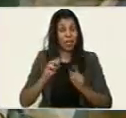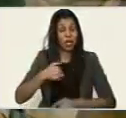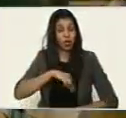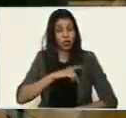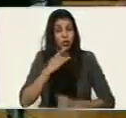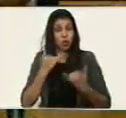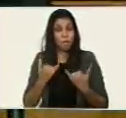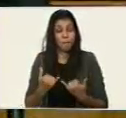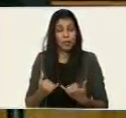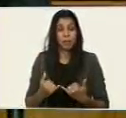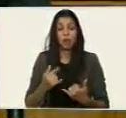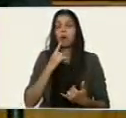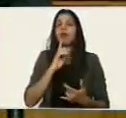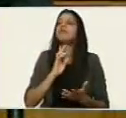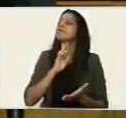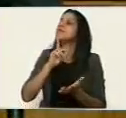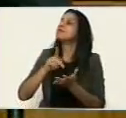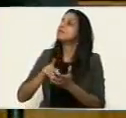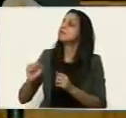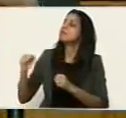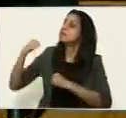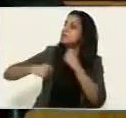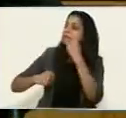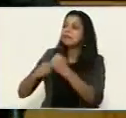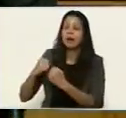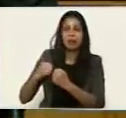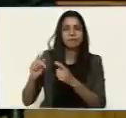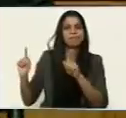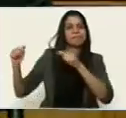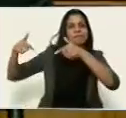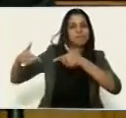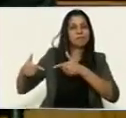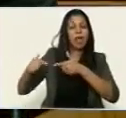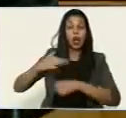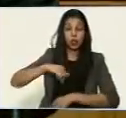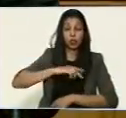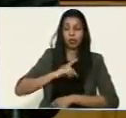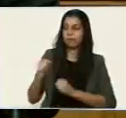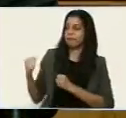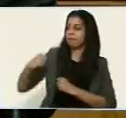nosotros pasar al contraataque, lo haremos en el momento que nos toque pasar al